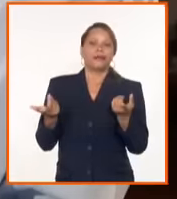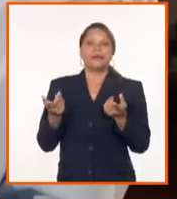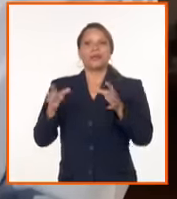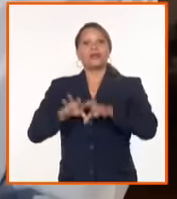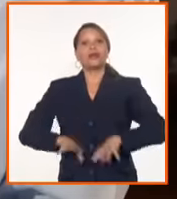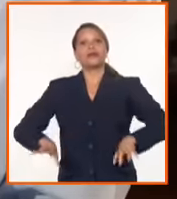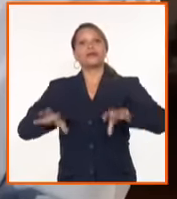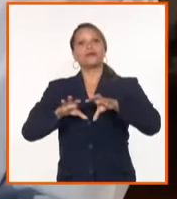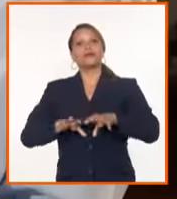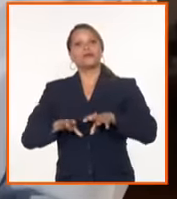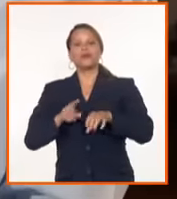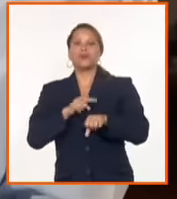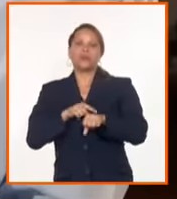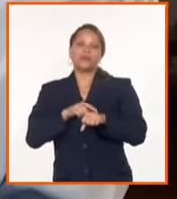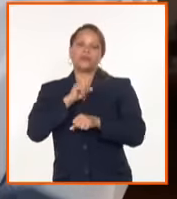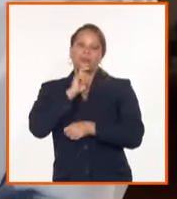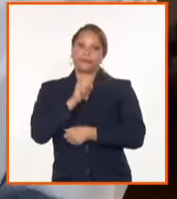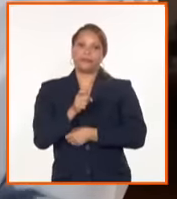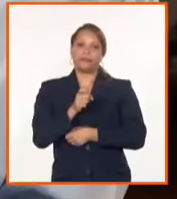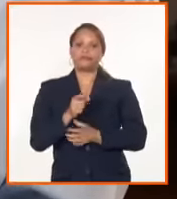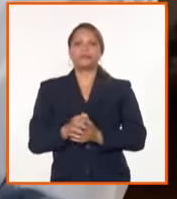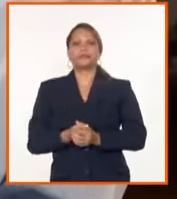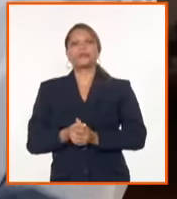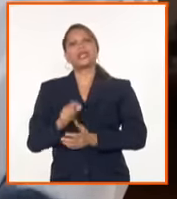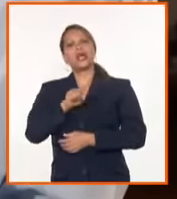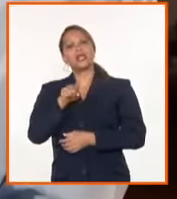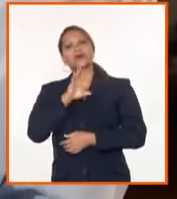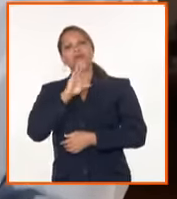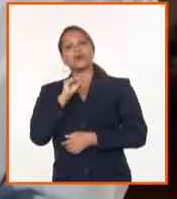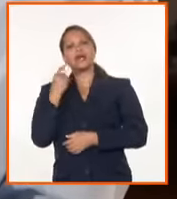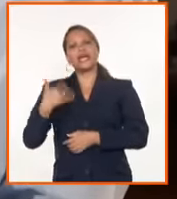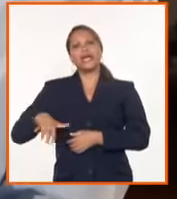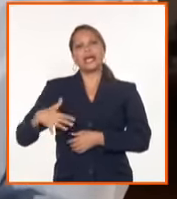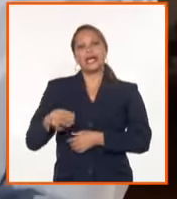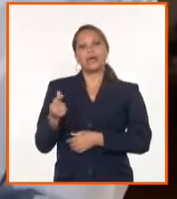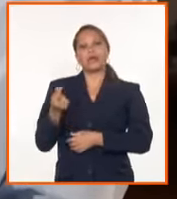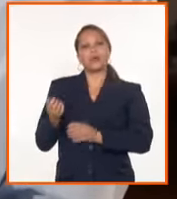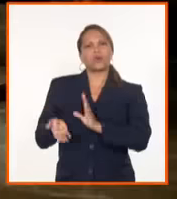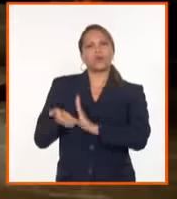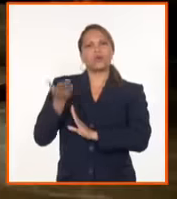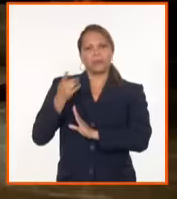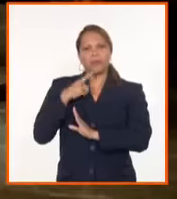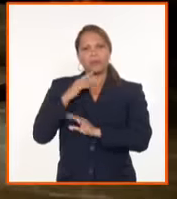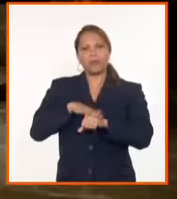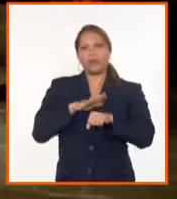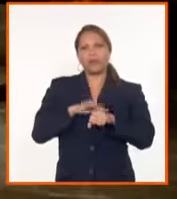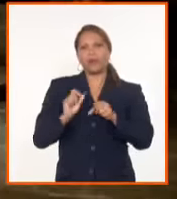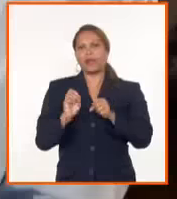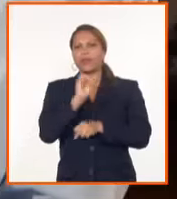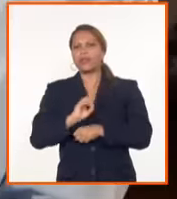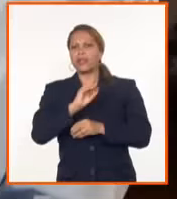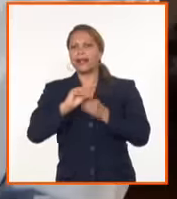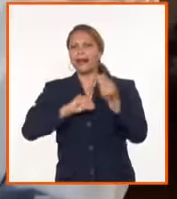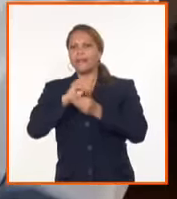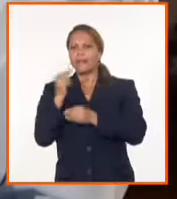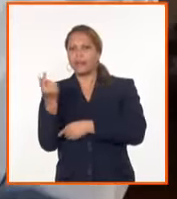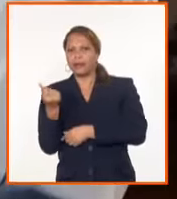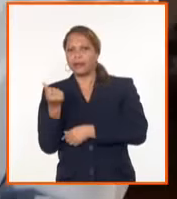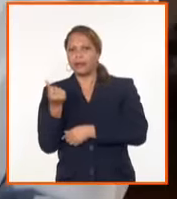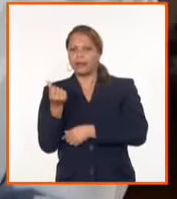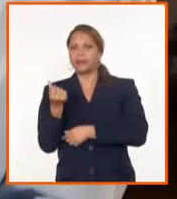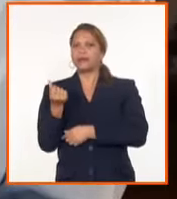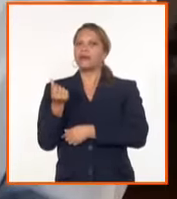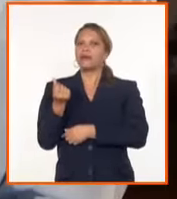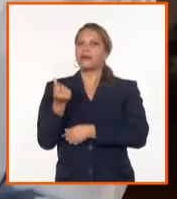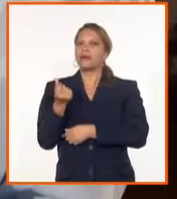en las condiciones más propicias. Ahora yo digo, la inflación que tenemos hoy se debe al ordenamiento realmente, que yo creo que es un tema para discutir. No voy a decir